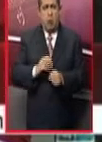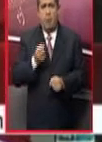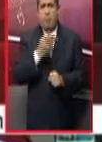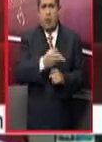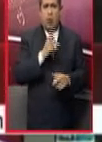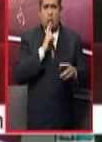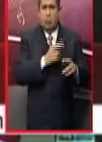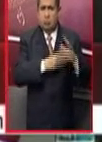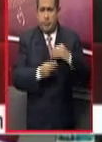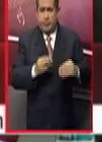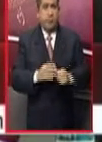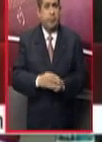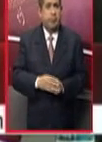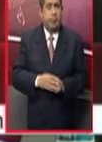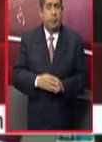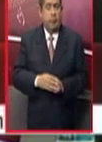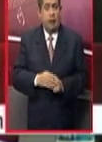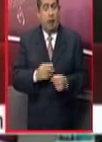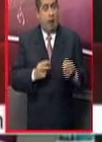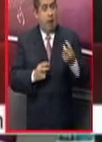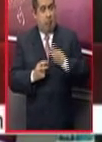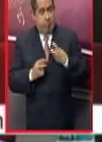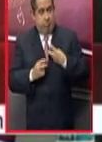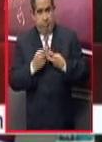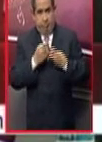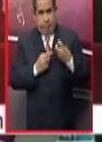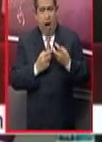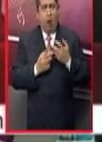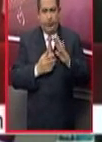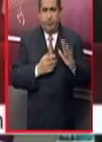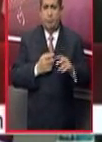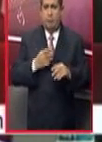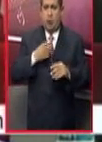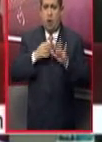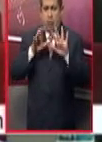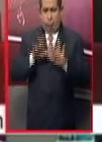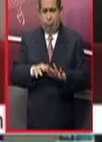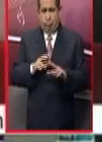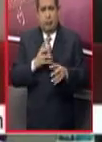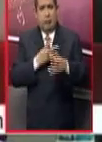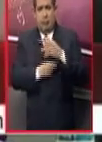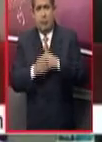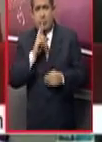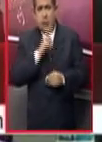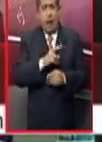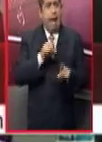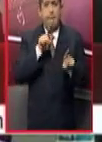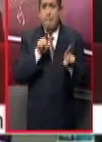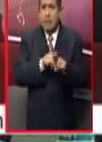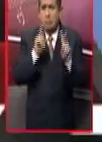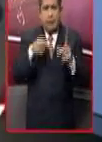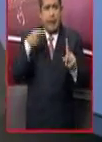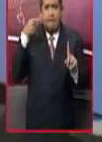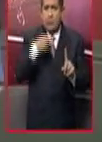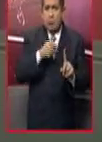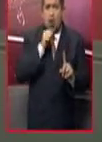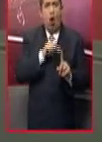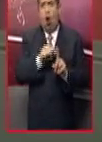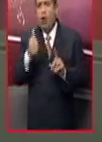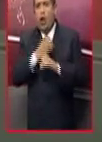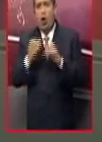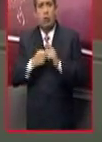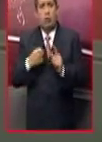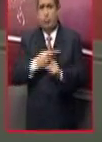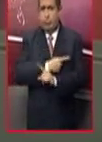El contenido de la réplica debe limitarse a la información que la motiva.